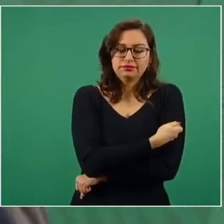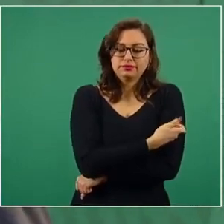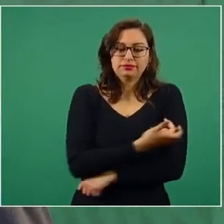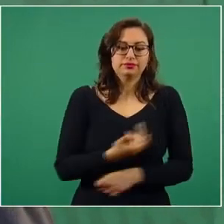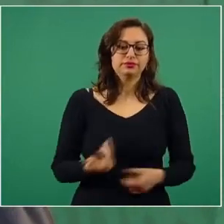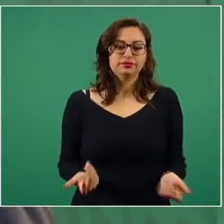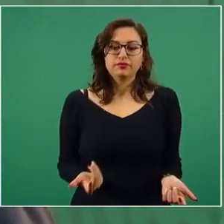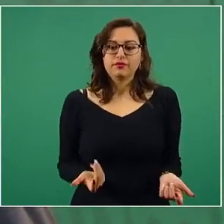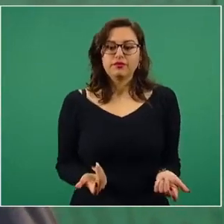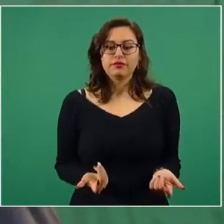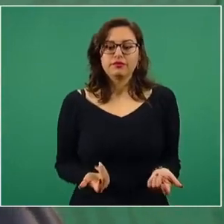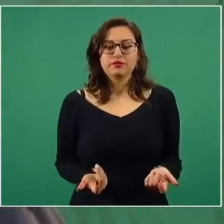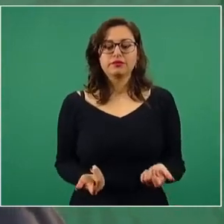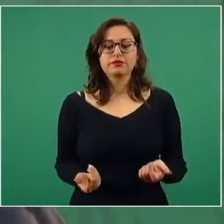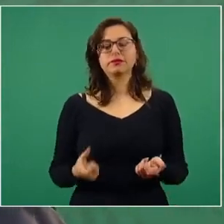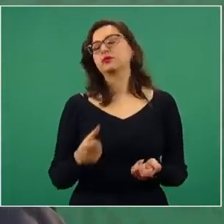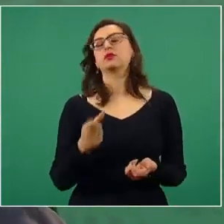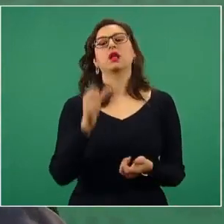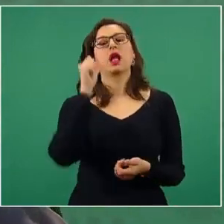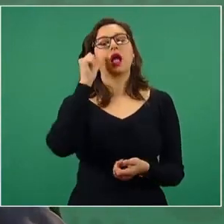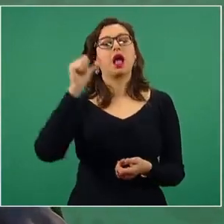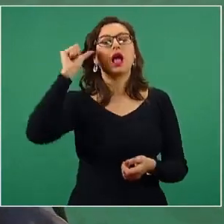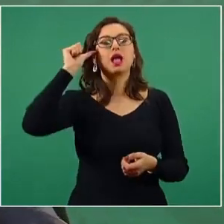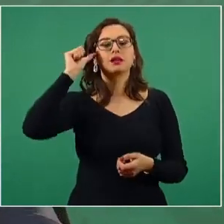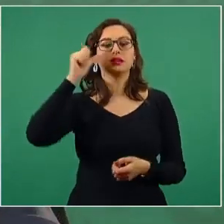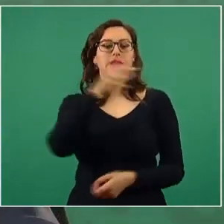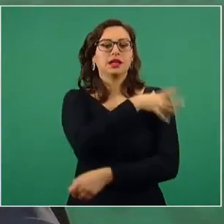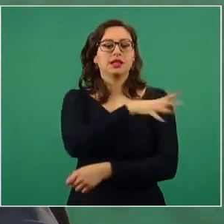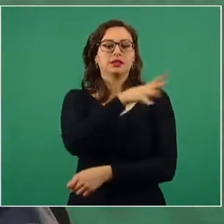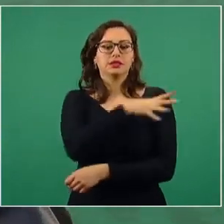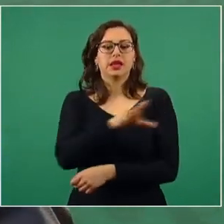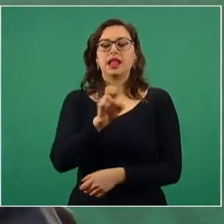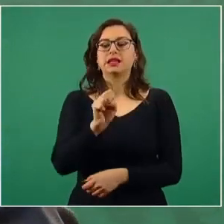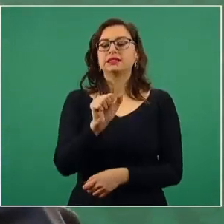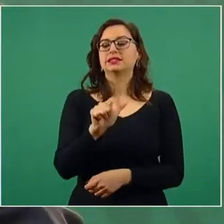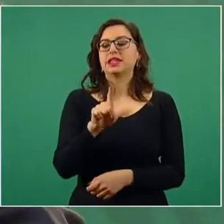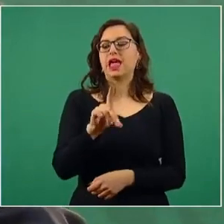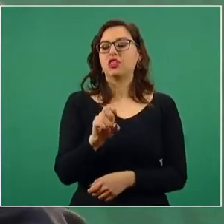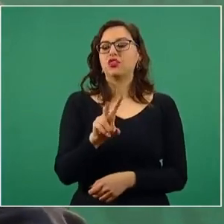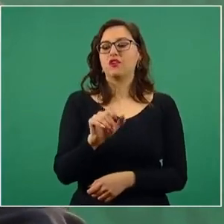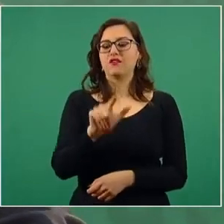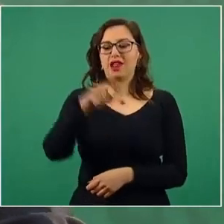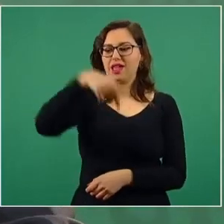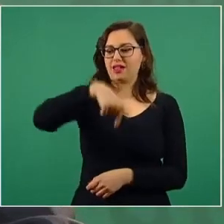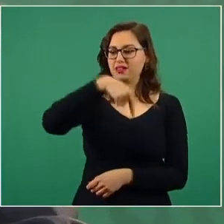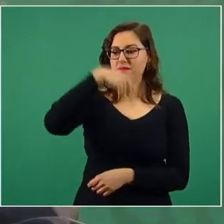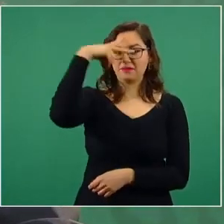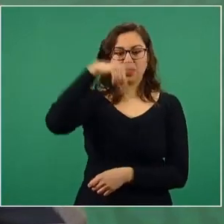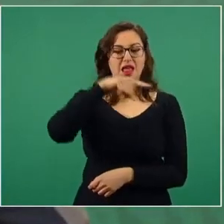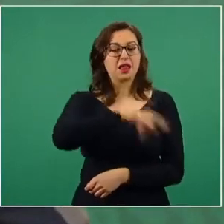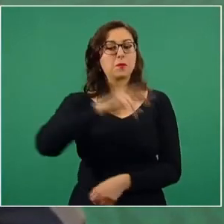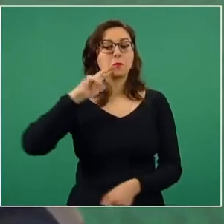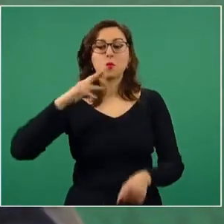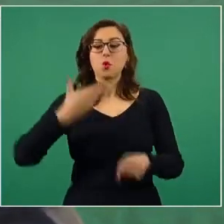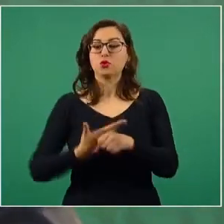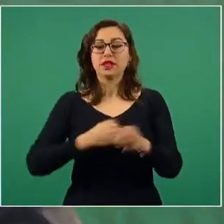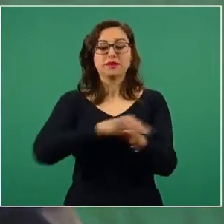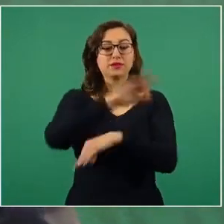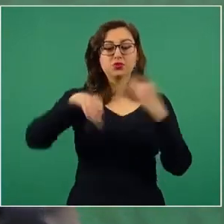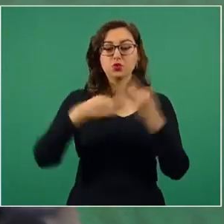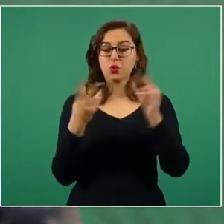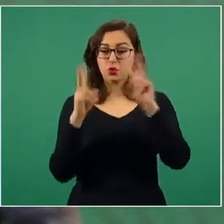Ayer hablaba yo de cómo el general Sandoval es el encargado de toda la logística, de toda la distribución de